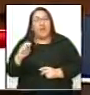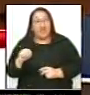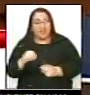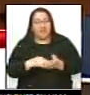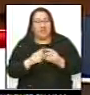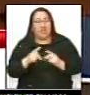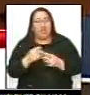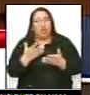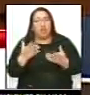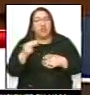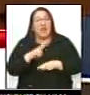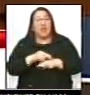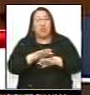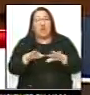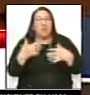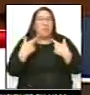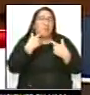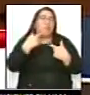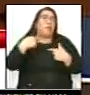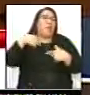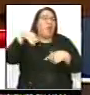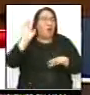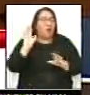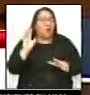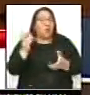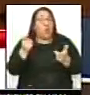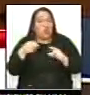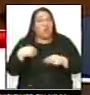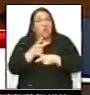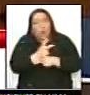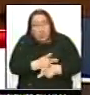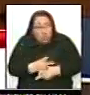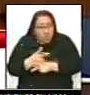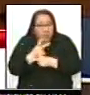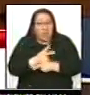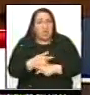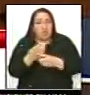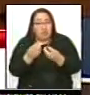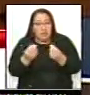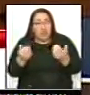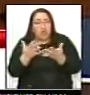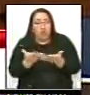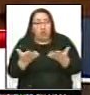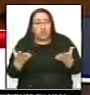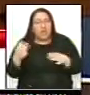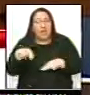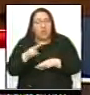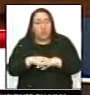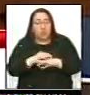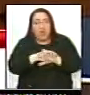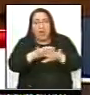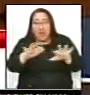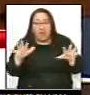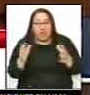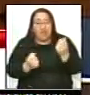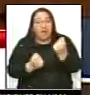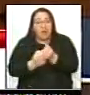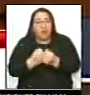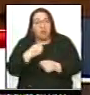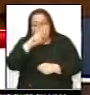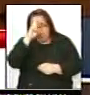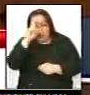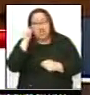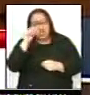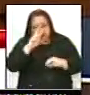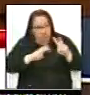decir, eso ya es una vergüenza. Cuando deberíamos velar en la protección de esos recursos naturales para beneficio del país. Hay que